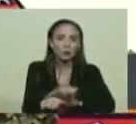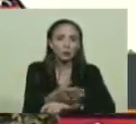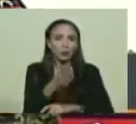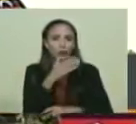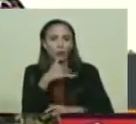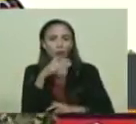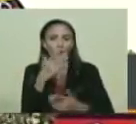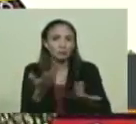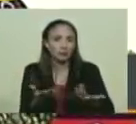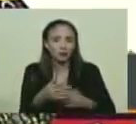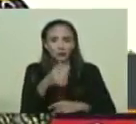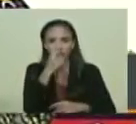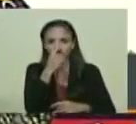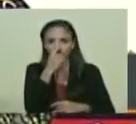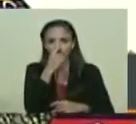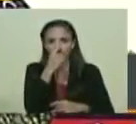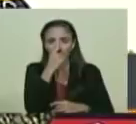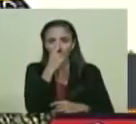qué le toca?